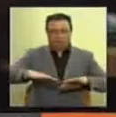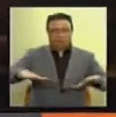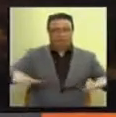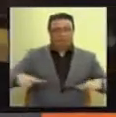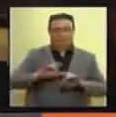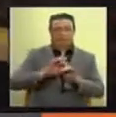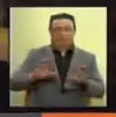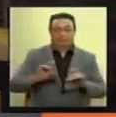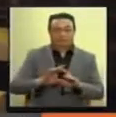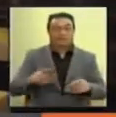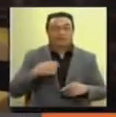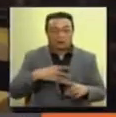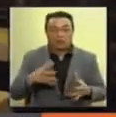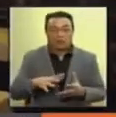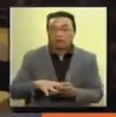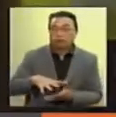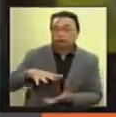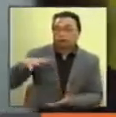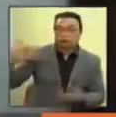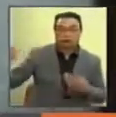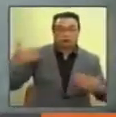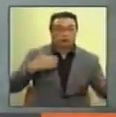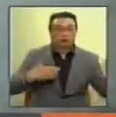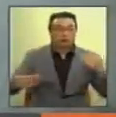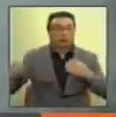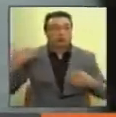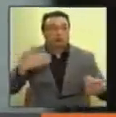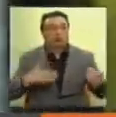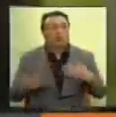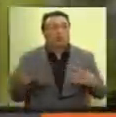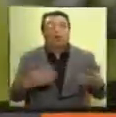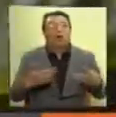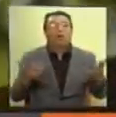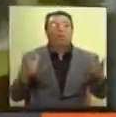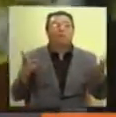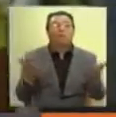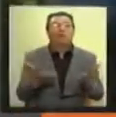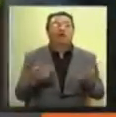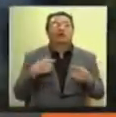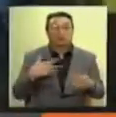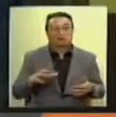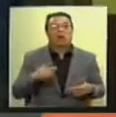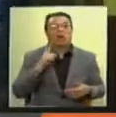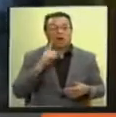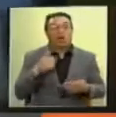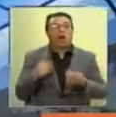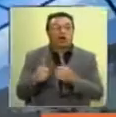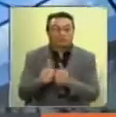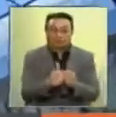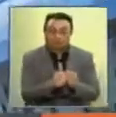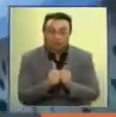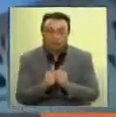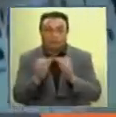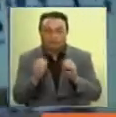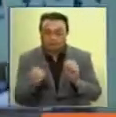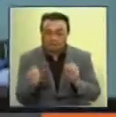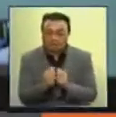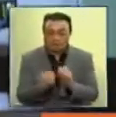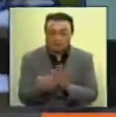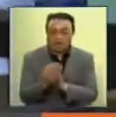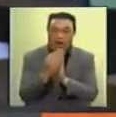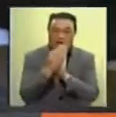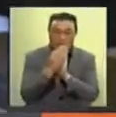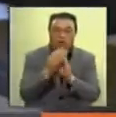ya para el volumen de gente que nos visitó a raíz de que ya teníamos el acompañamiento perfecto del sándwich, que